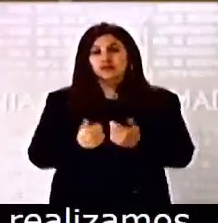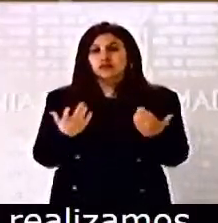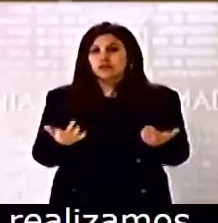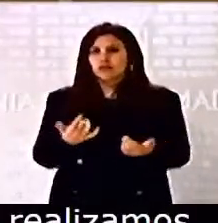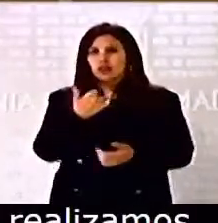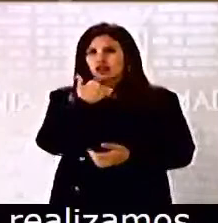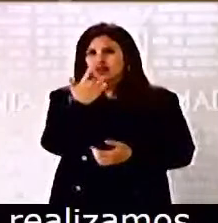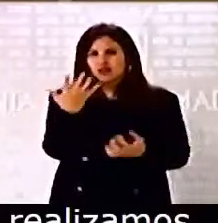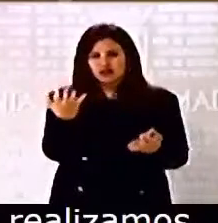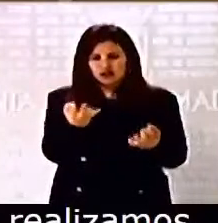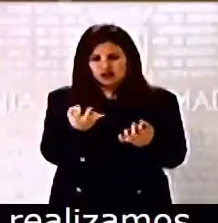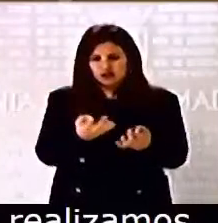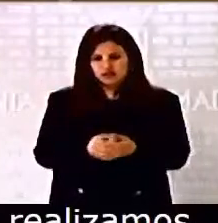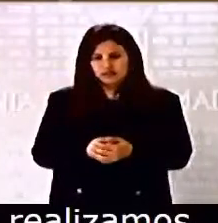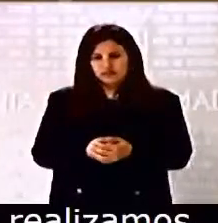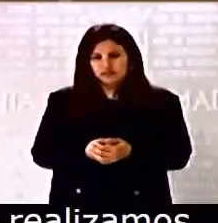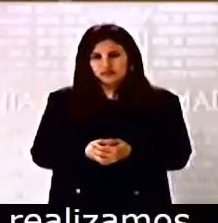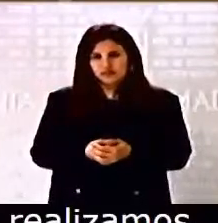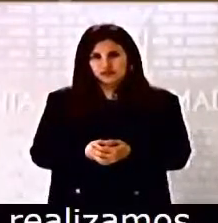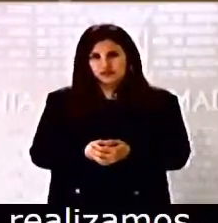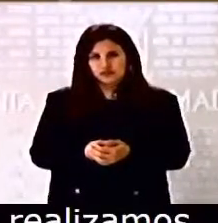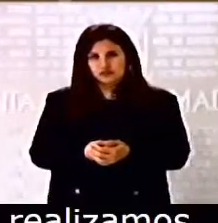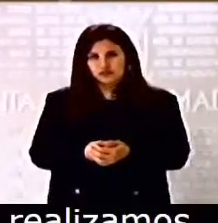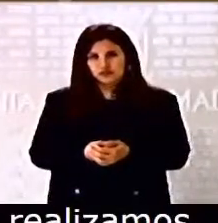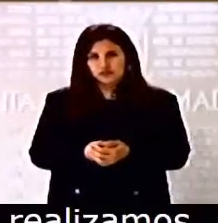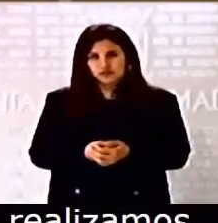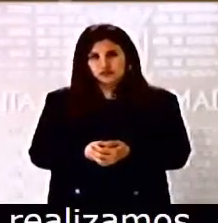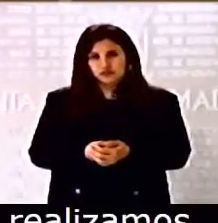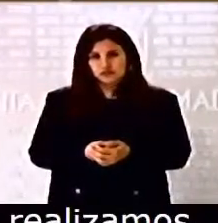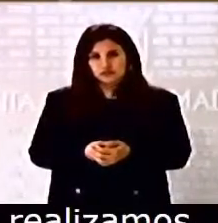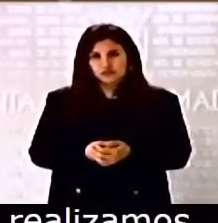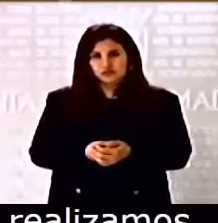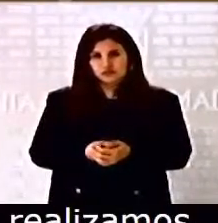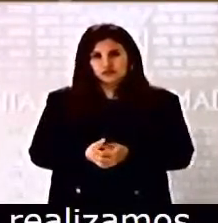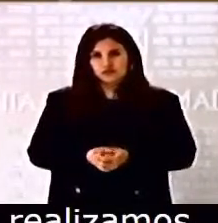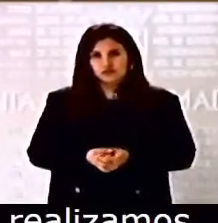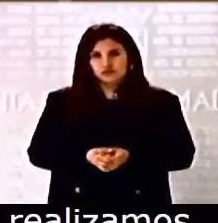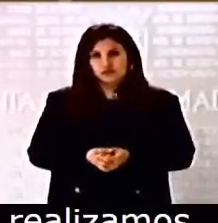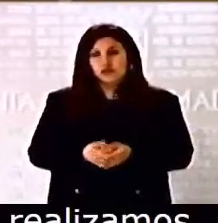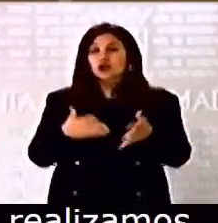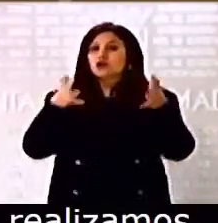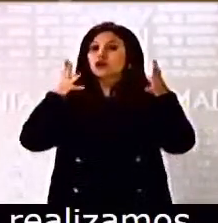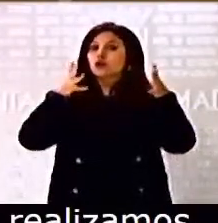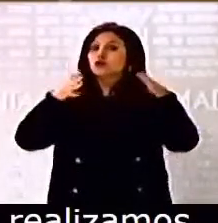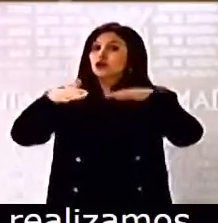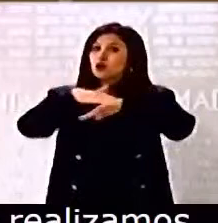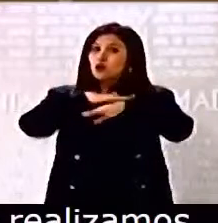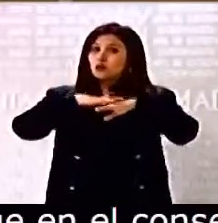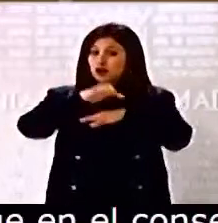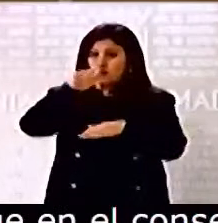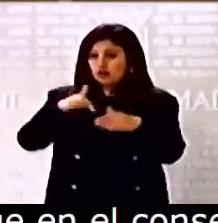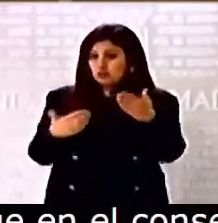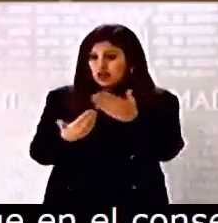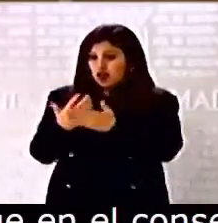decirles, por lo tanto, que en el Consejo de Gobierno de esta mañana